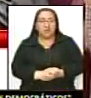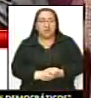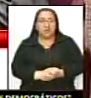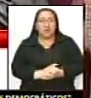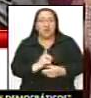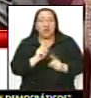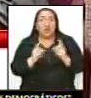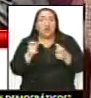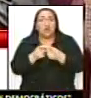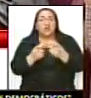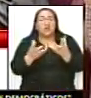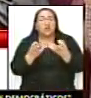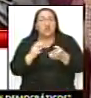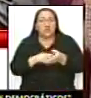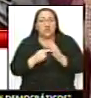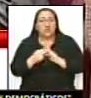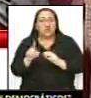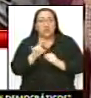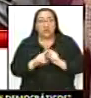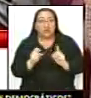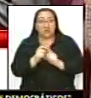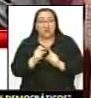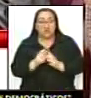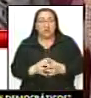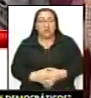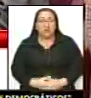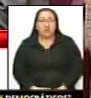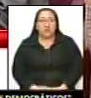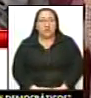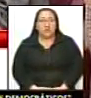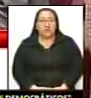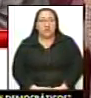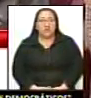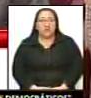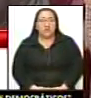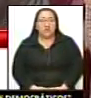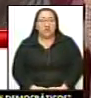¿Algún congresista desea hacer uso de la palabra?